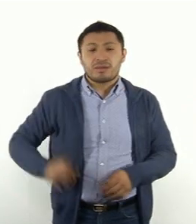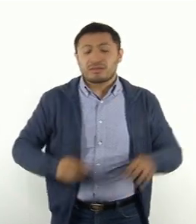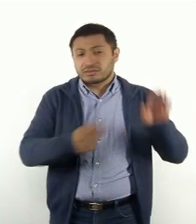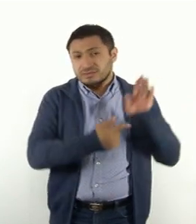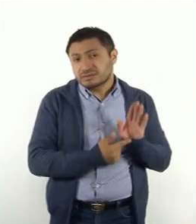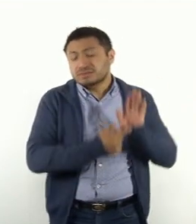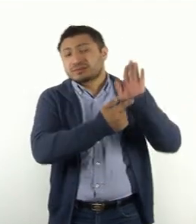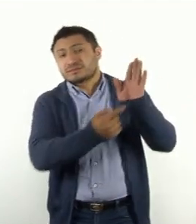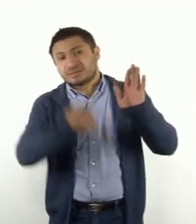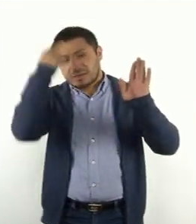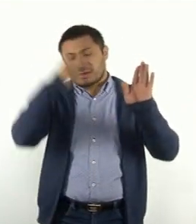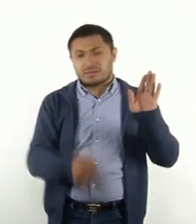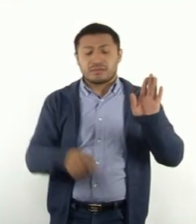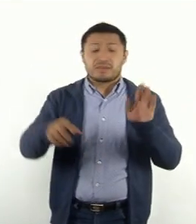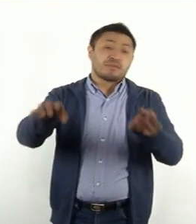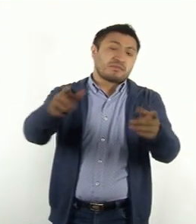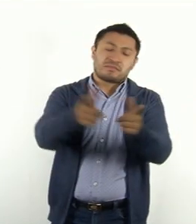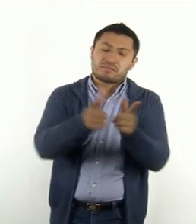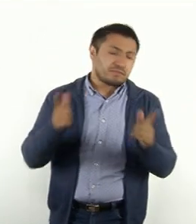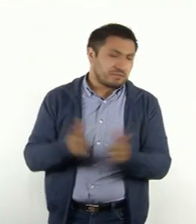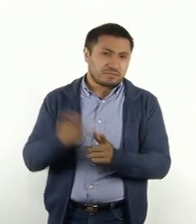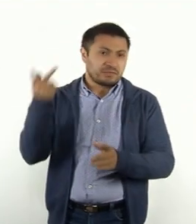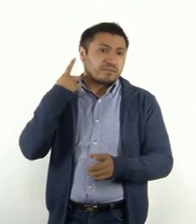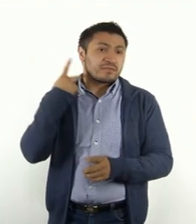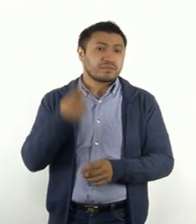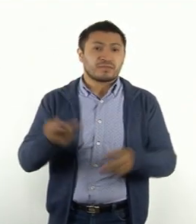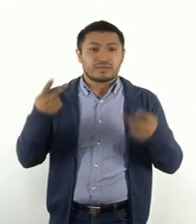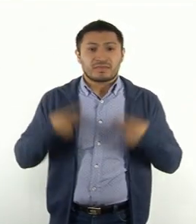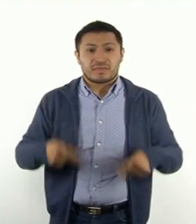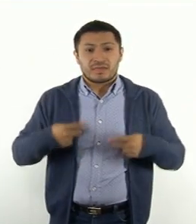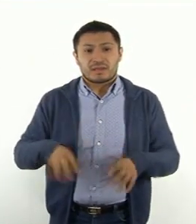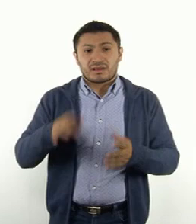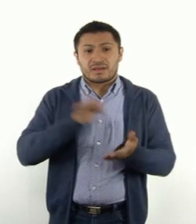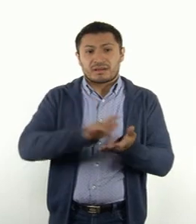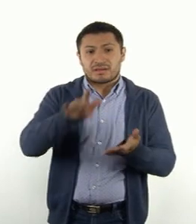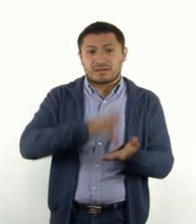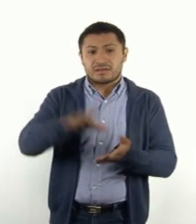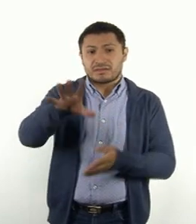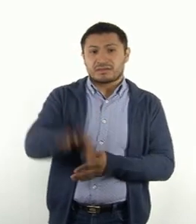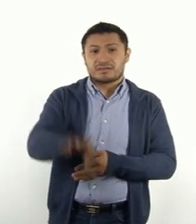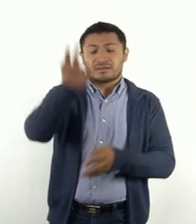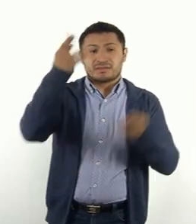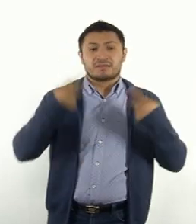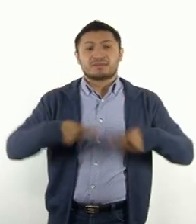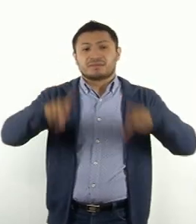elección popular. Las votaciones permiten elegir a representantes.